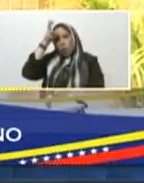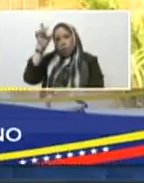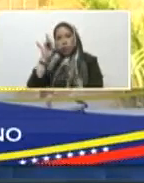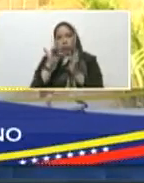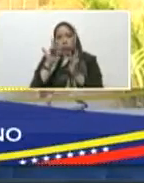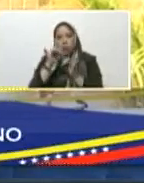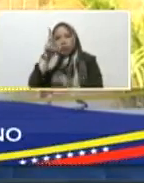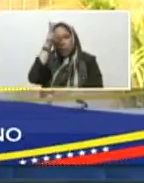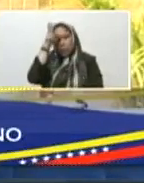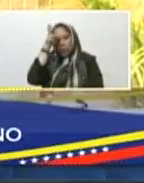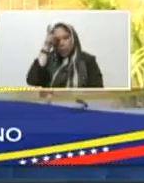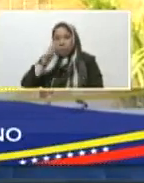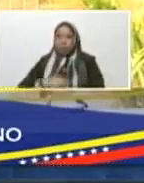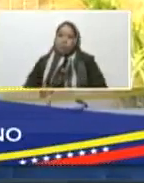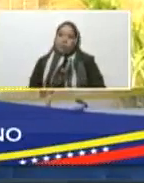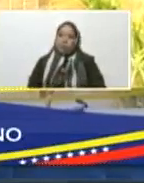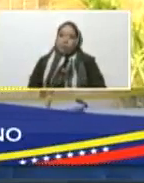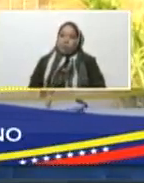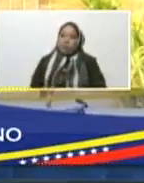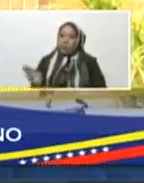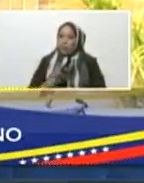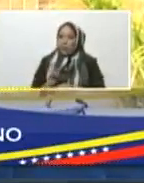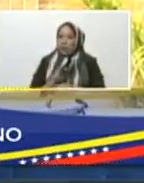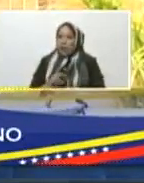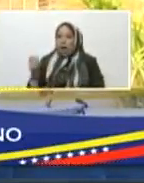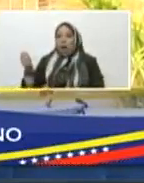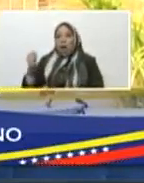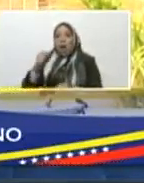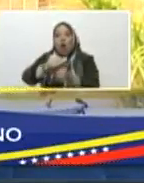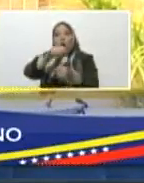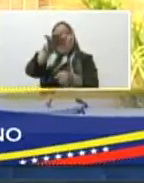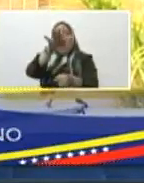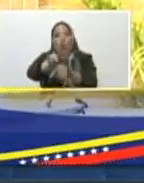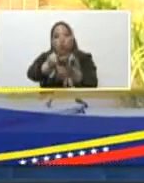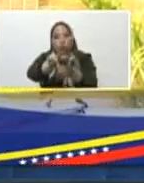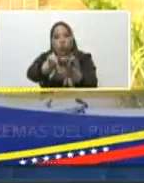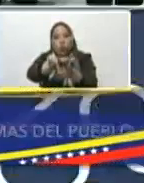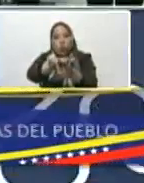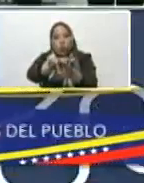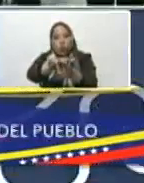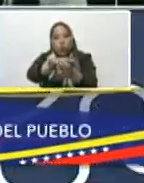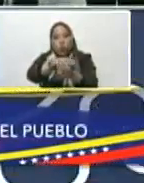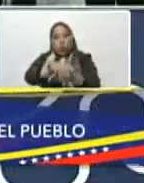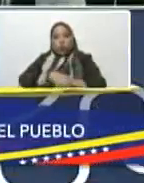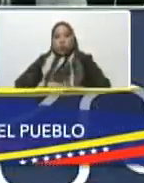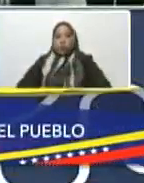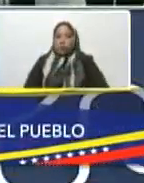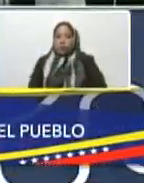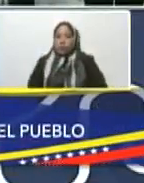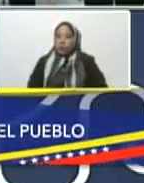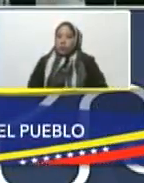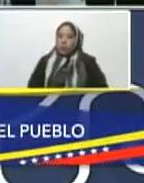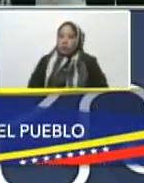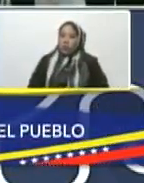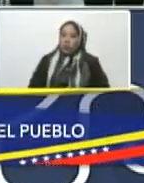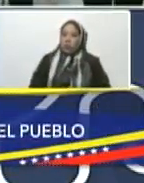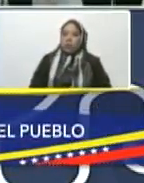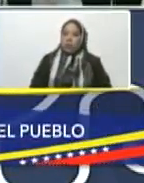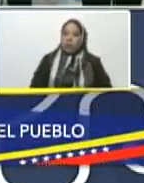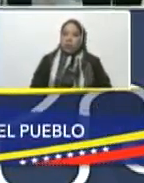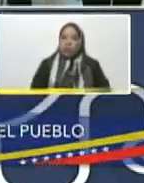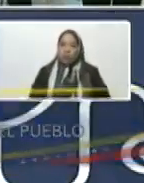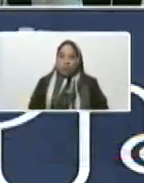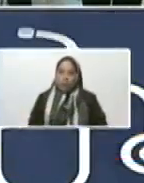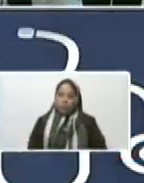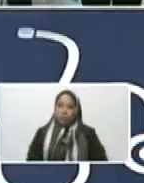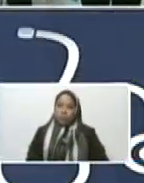El vecino Estado Falcón, directamente a Coro, allá en la urbanización Cruz Verde. Allá está el gobernador Víctor